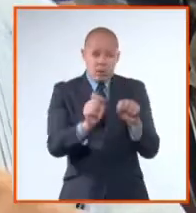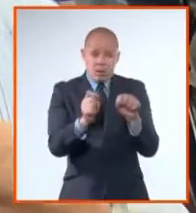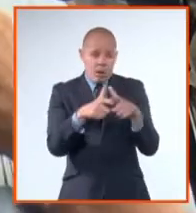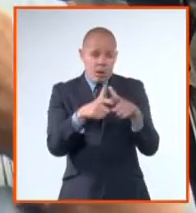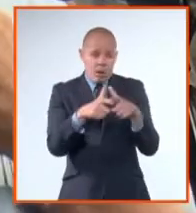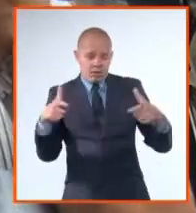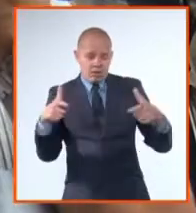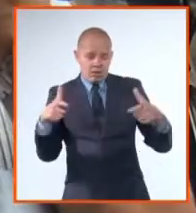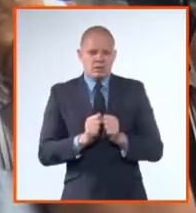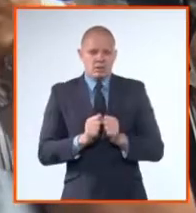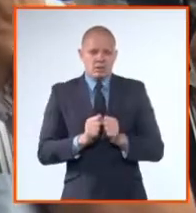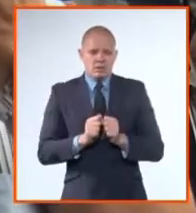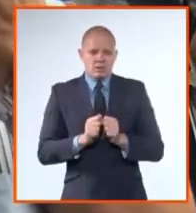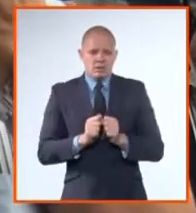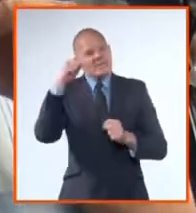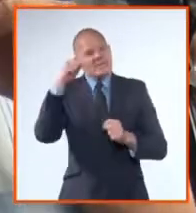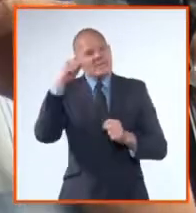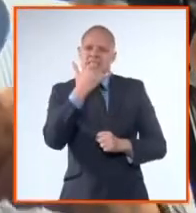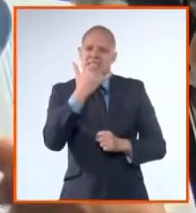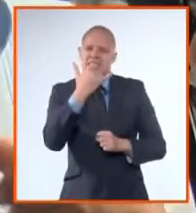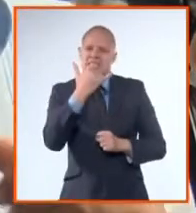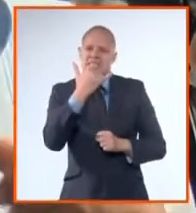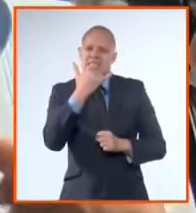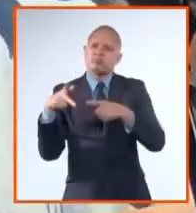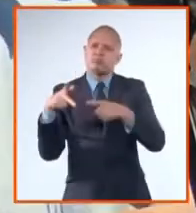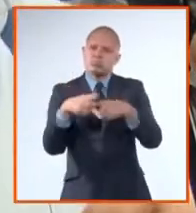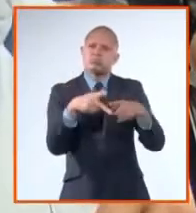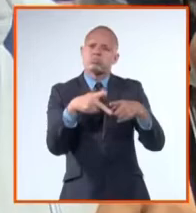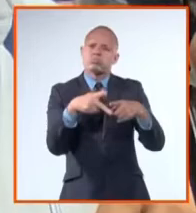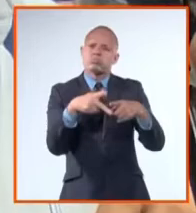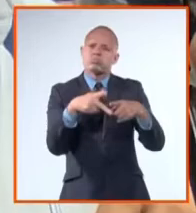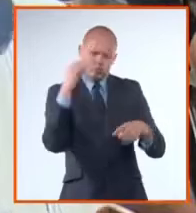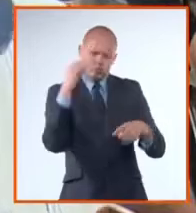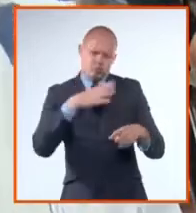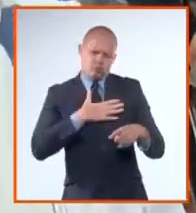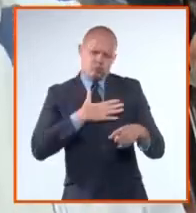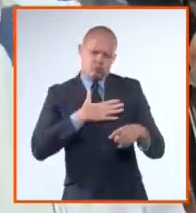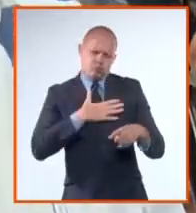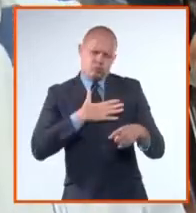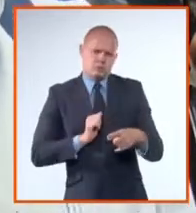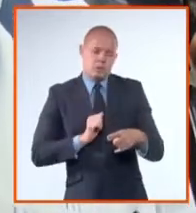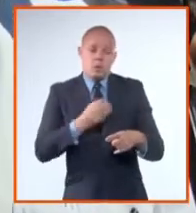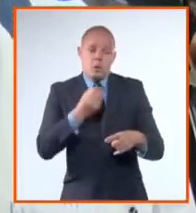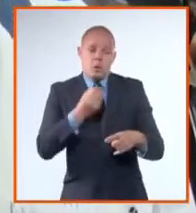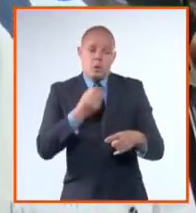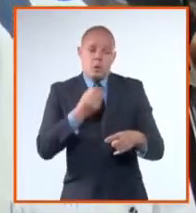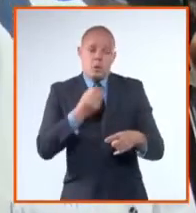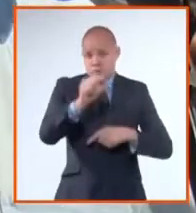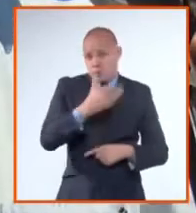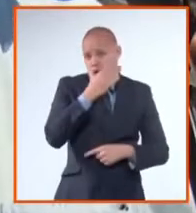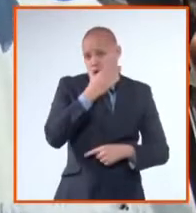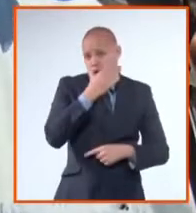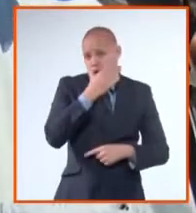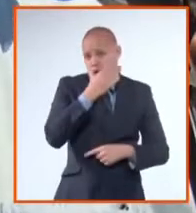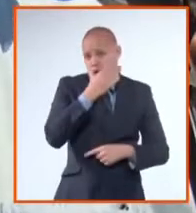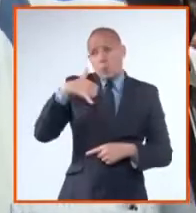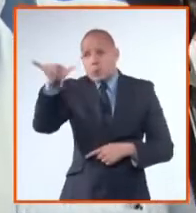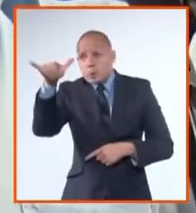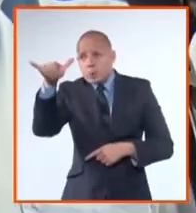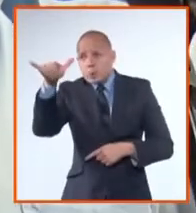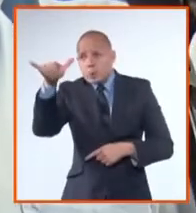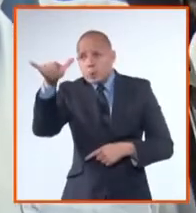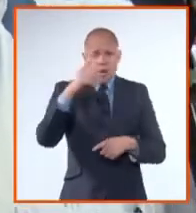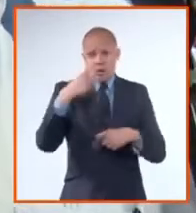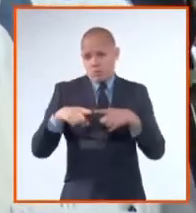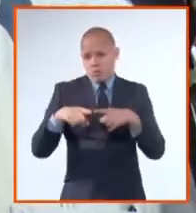un conjunto de problemas y que posiblemente hayan estimulado éxodos, etcétera,